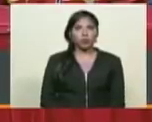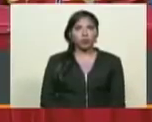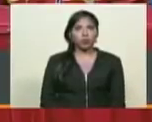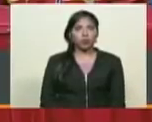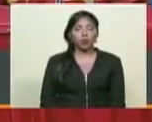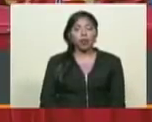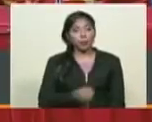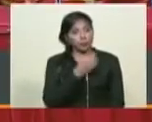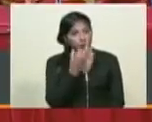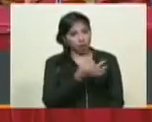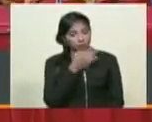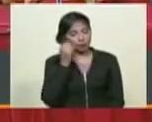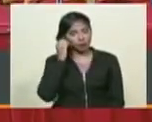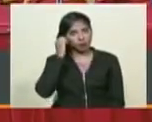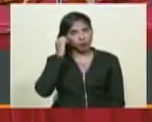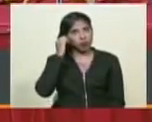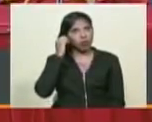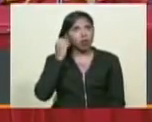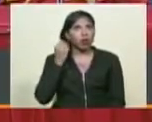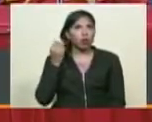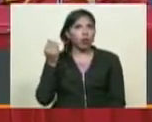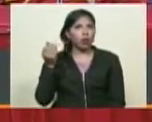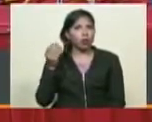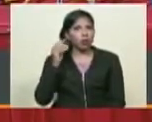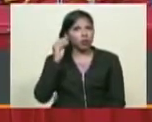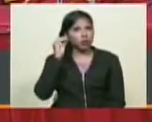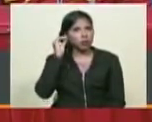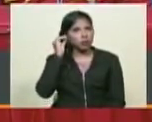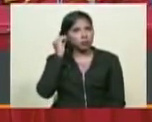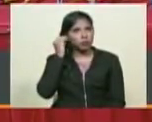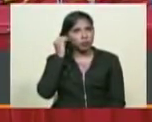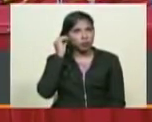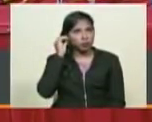Buenas tardes. Mi pregunta va relacionada a la...